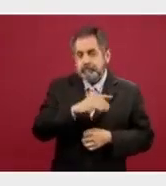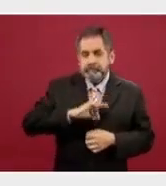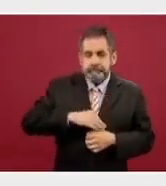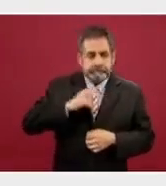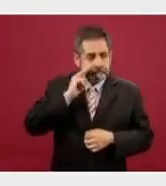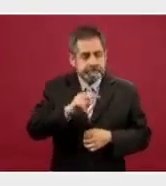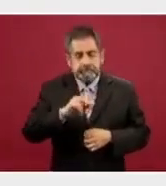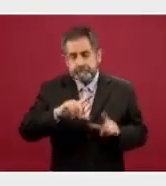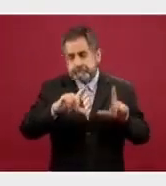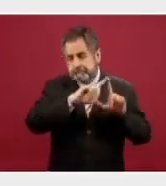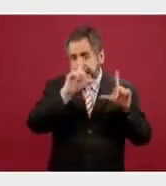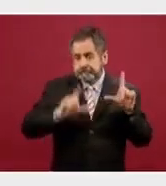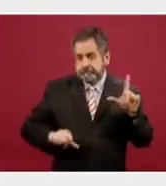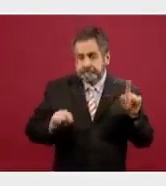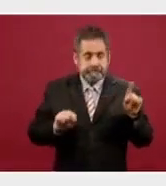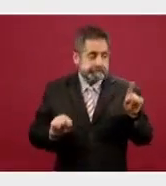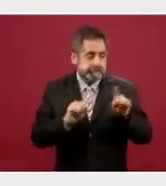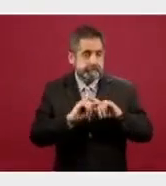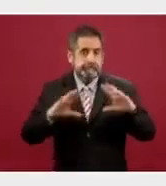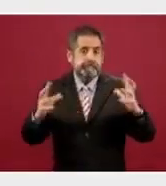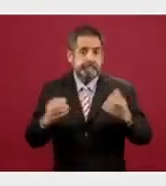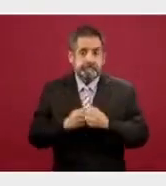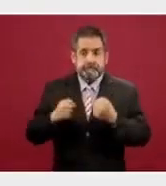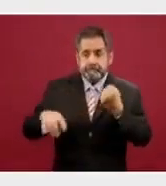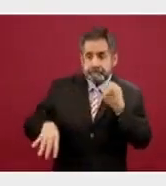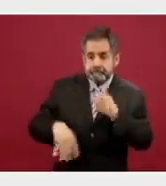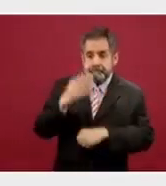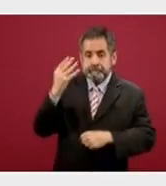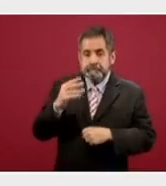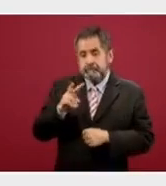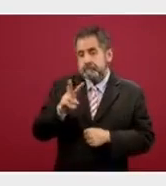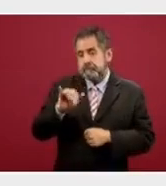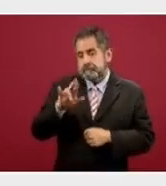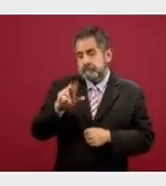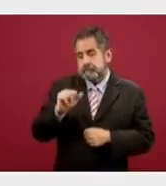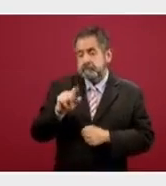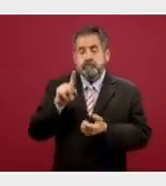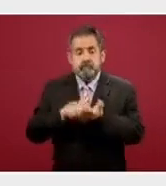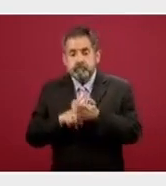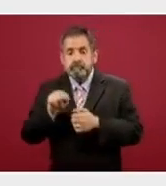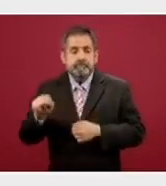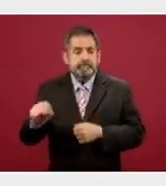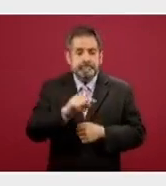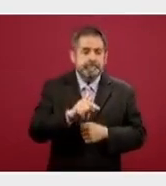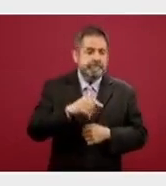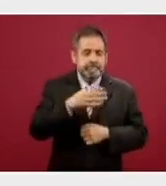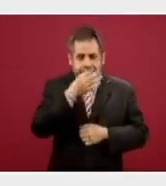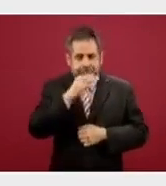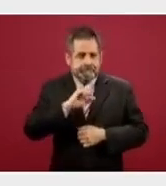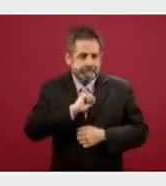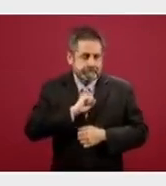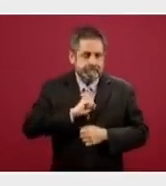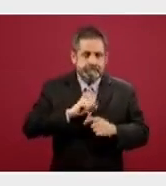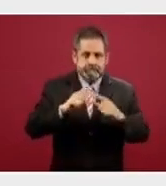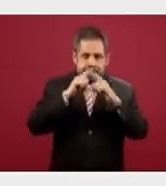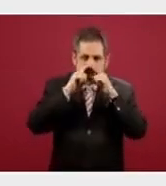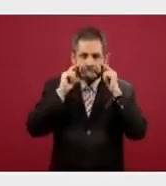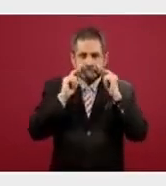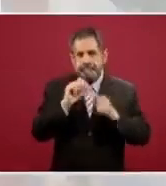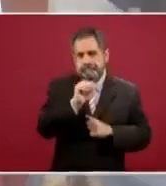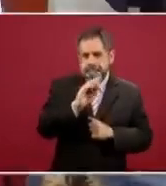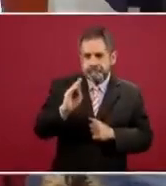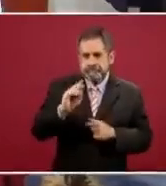país. Tenemos un panel de 14 virus que son importantes en enfermedad respiratoria, influenza A y